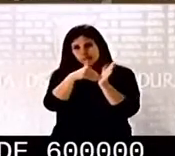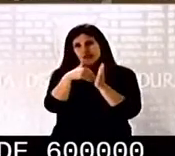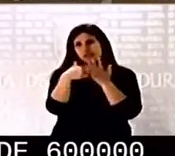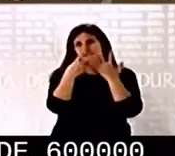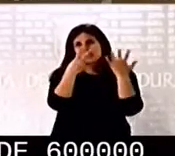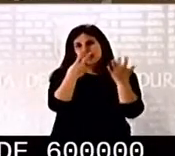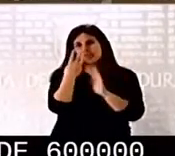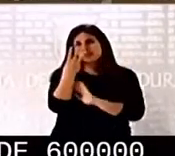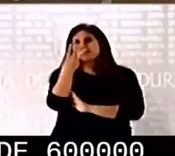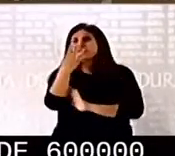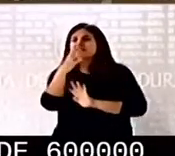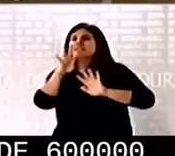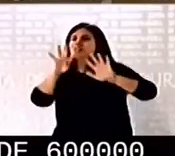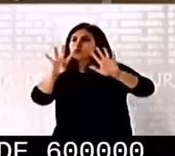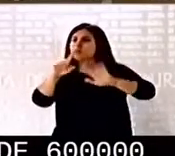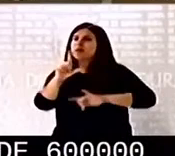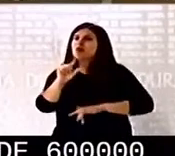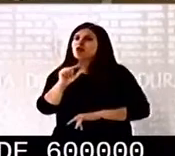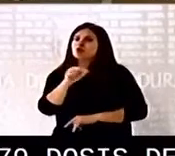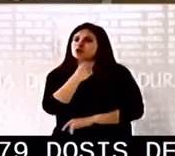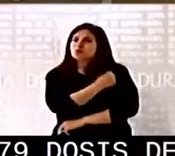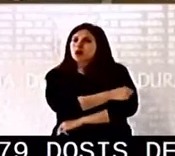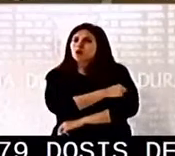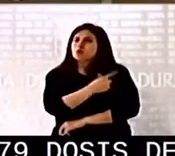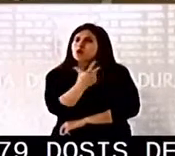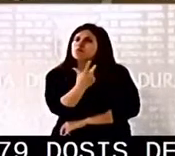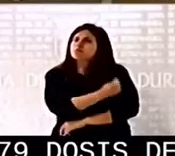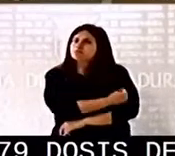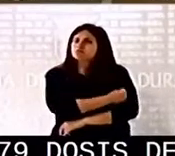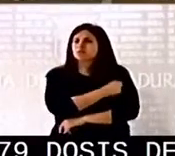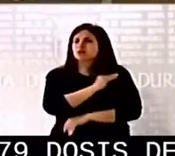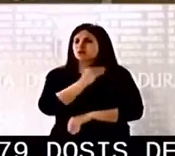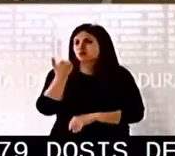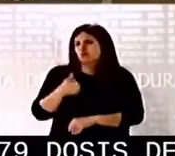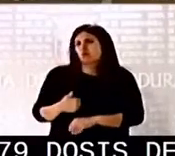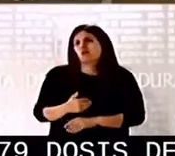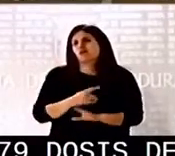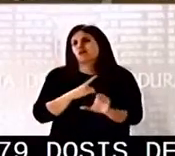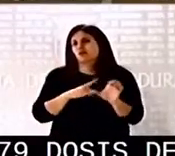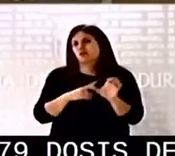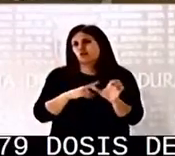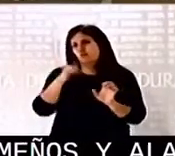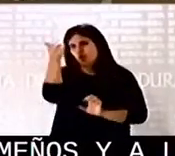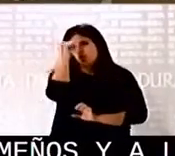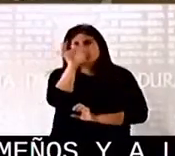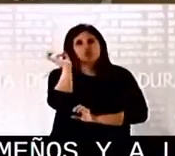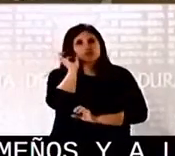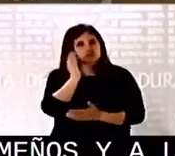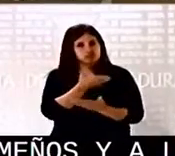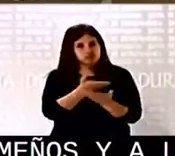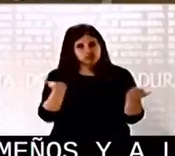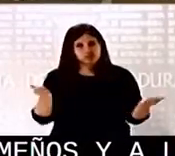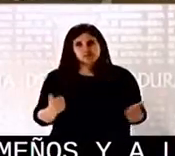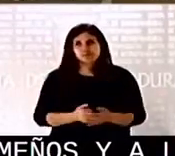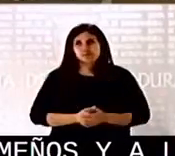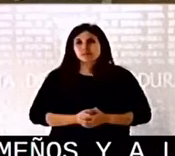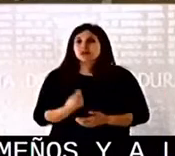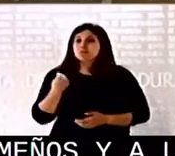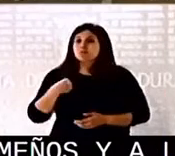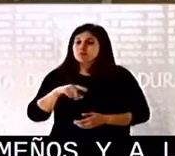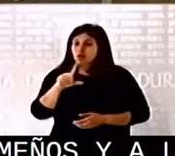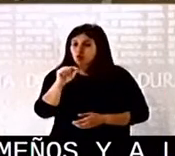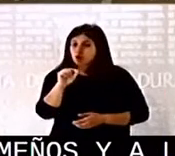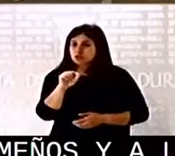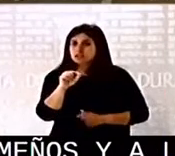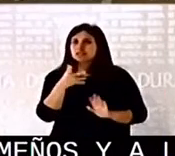601.479 dosis de vacuna que se le han puesto a los extremeños y a las extremeñas. Dosis de vacuna que nos han